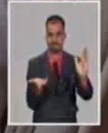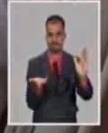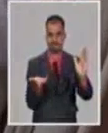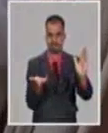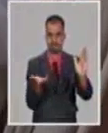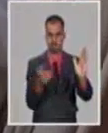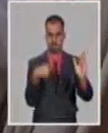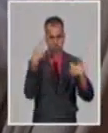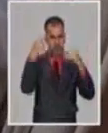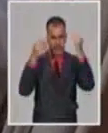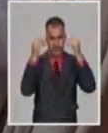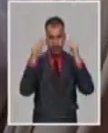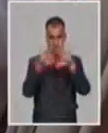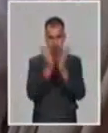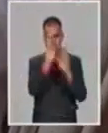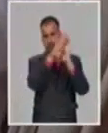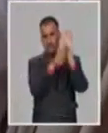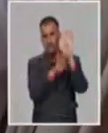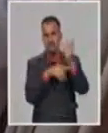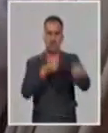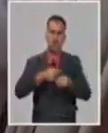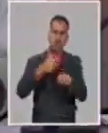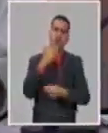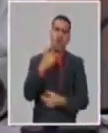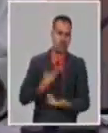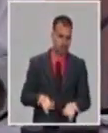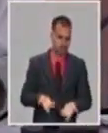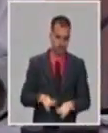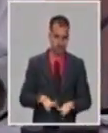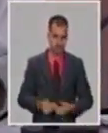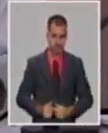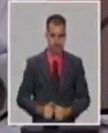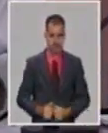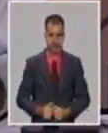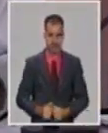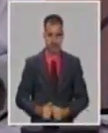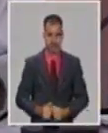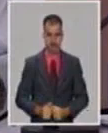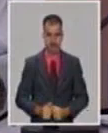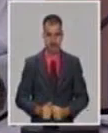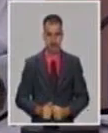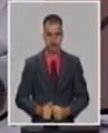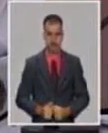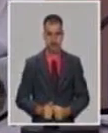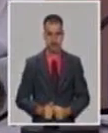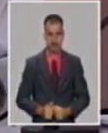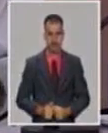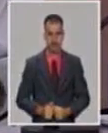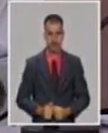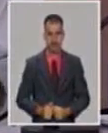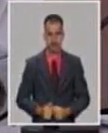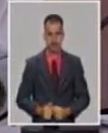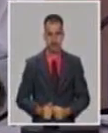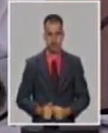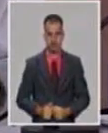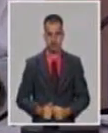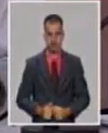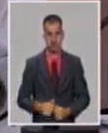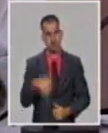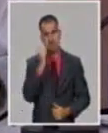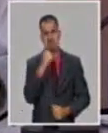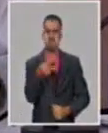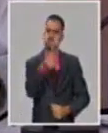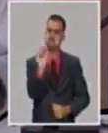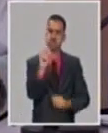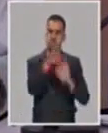integral evaluamos todos los programas de la agricultura, los programas en más de 20 programas de la agricultura, cómo